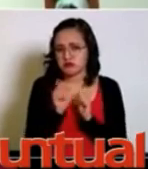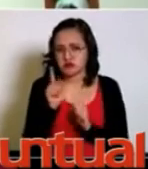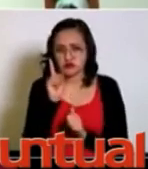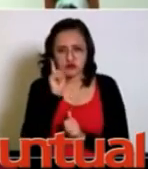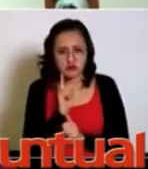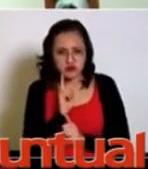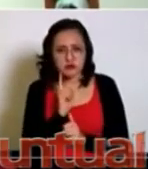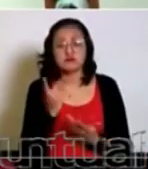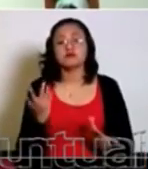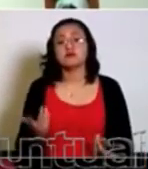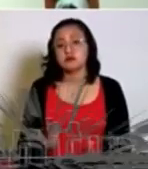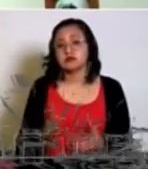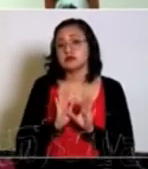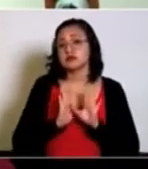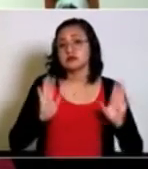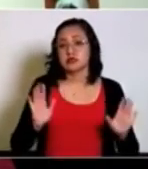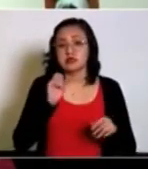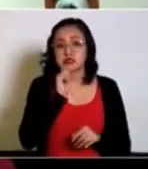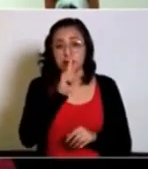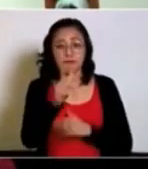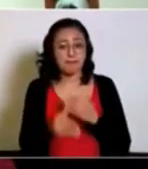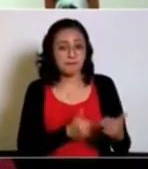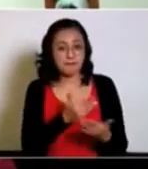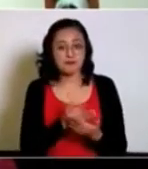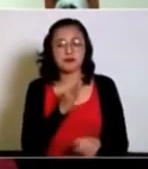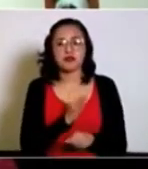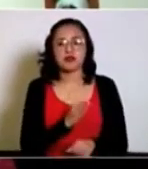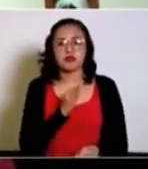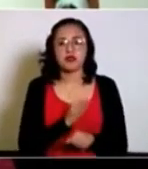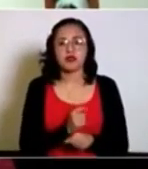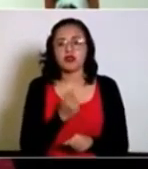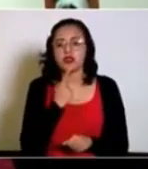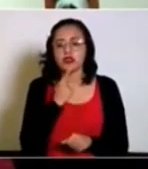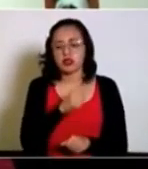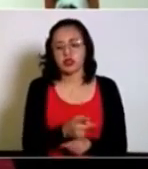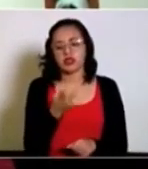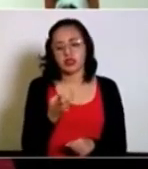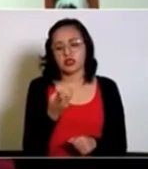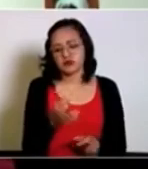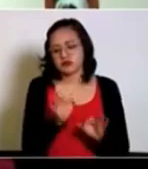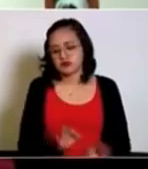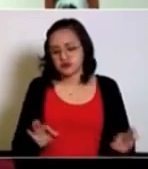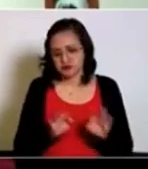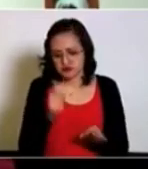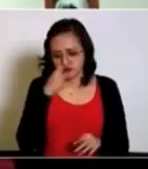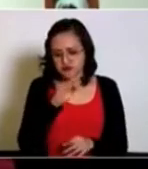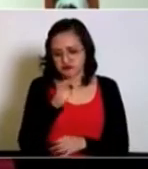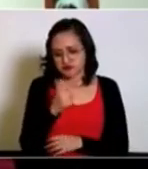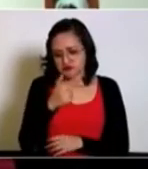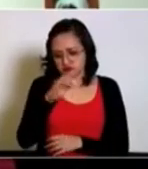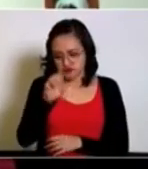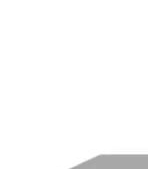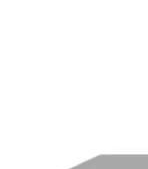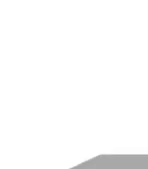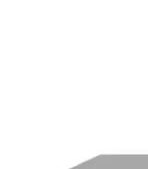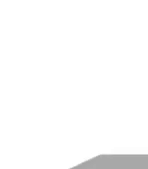ella y ya están presentándose las denuncias correspondientes para que la Fiscalía